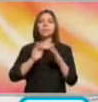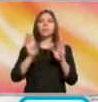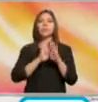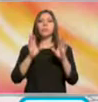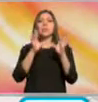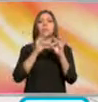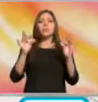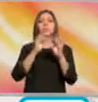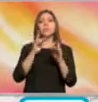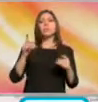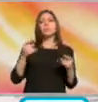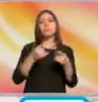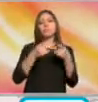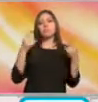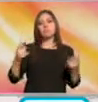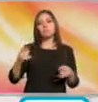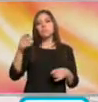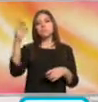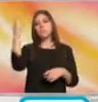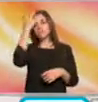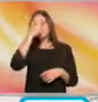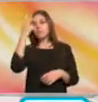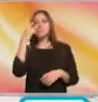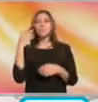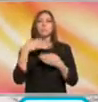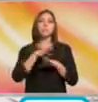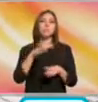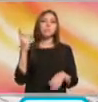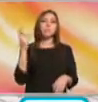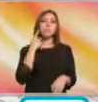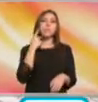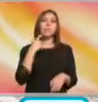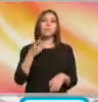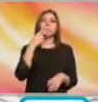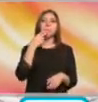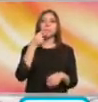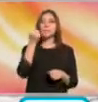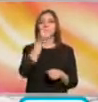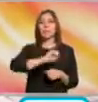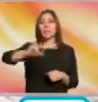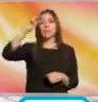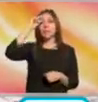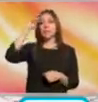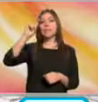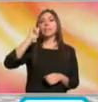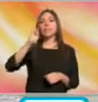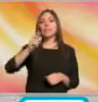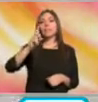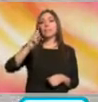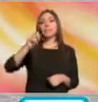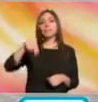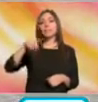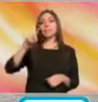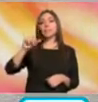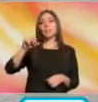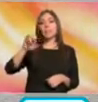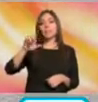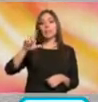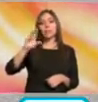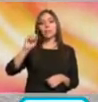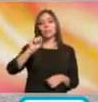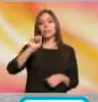del sistema, analista político, grandísimo intelectual, que es don Daniel Cosío